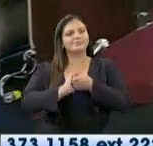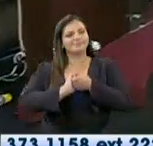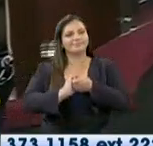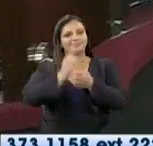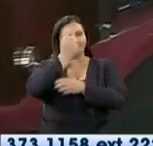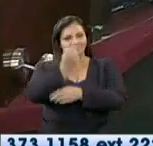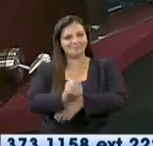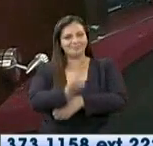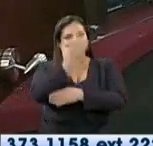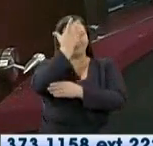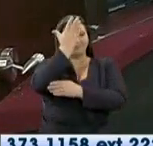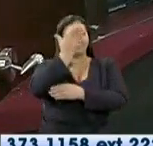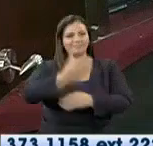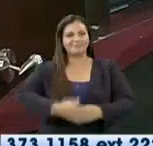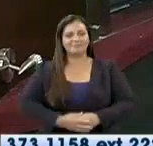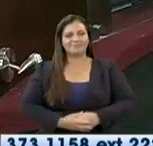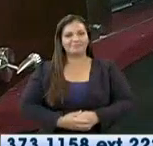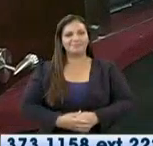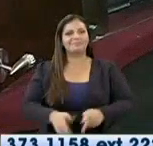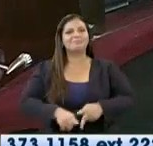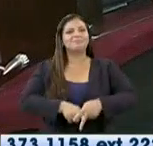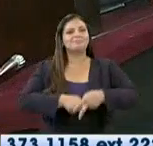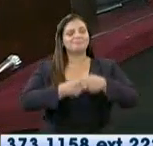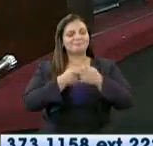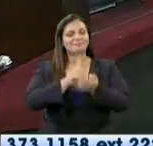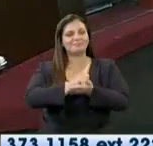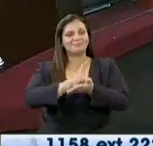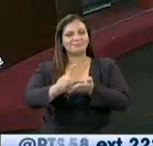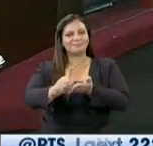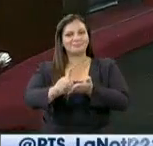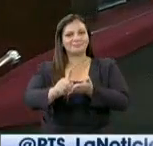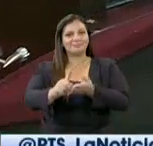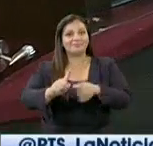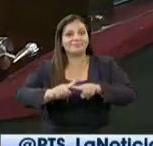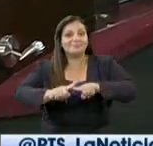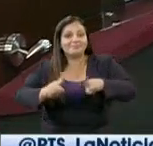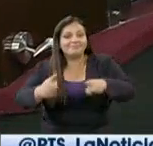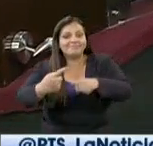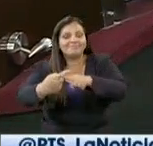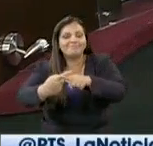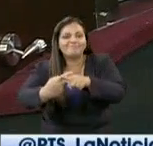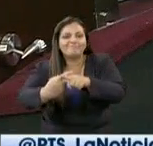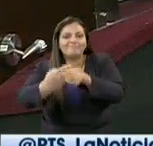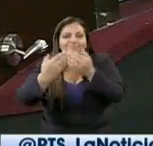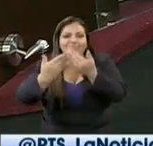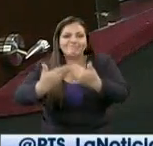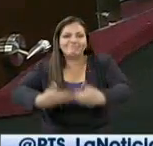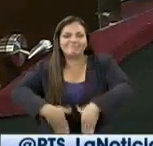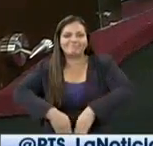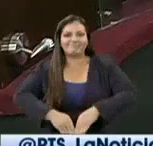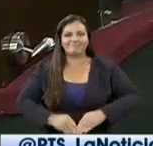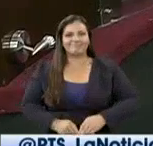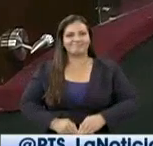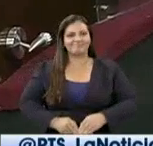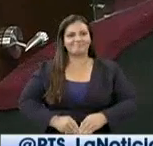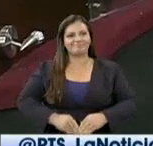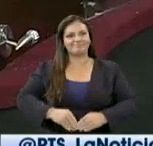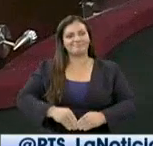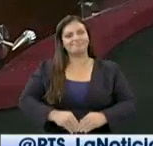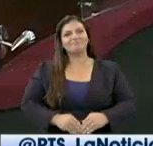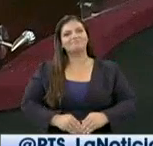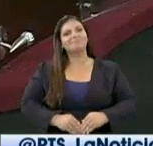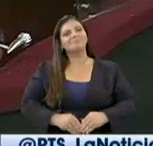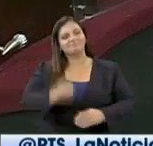Amigos televidentes, muy buenos días, iniciando semana, pero finalizando mes. Buenos ¿Cómo días. Estás? Hugo, buenos días, amigos televidentes. Qué bueno que